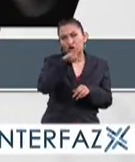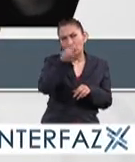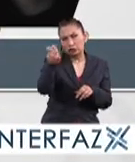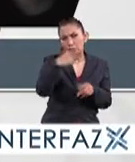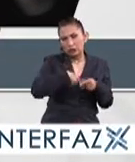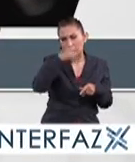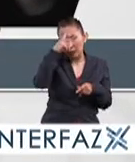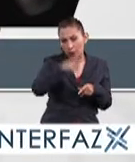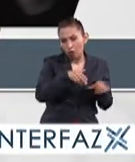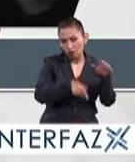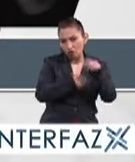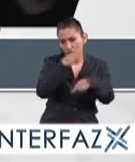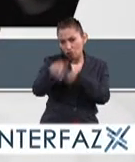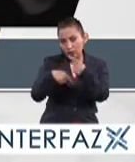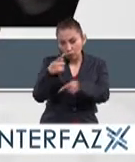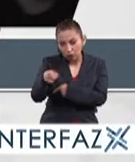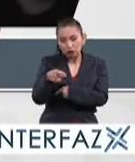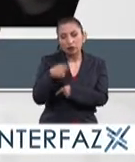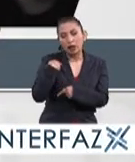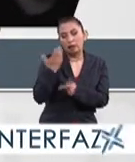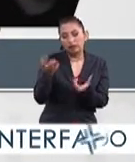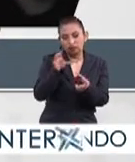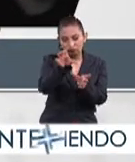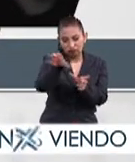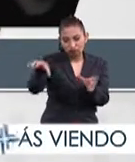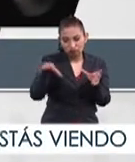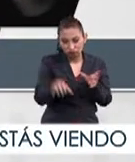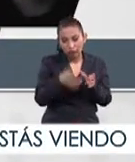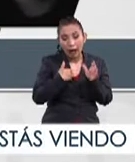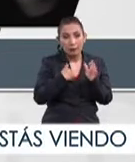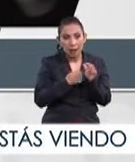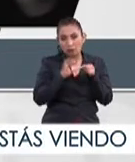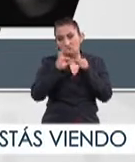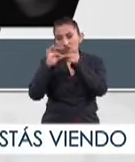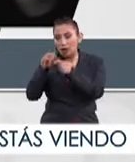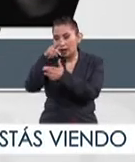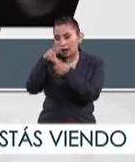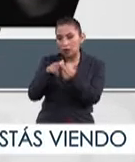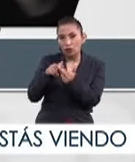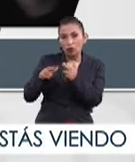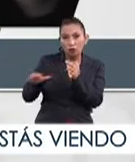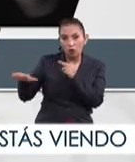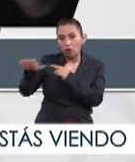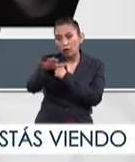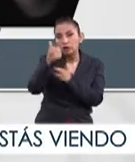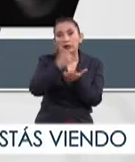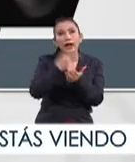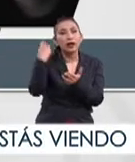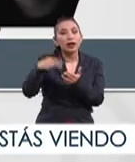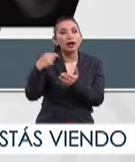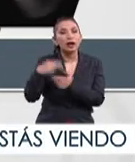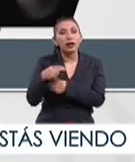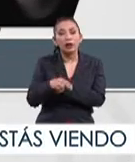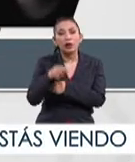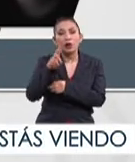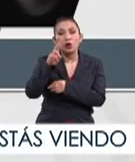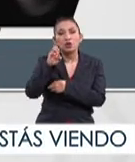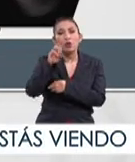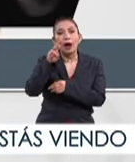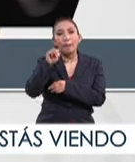200 mexicanos los que íbamos. Y nos llevaron a mí me llevaron a una región, bueno, a una ciudad que se llama